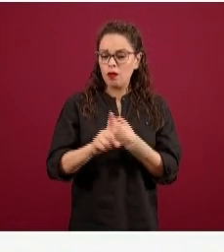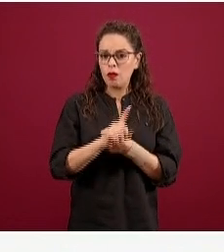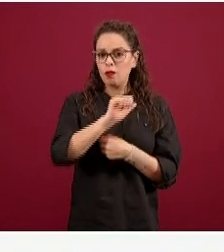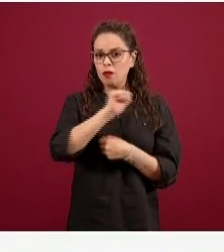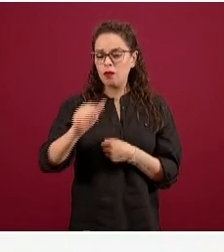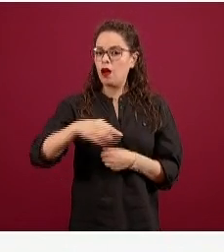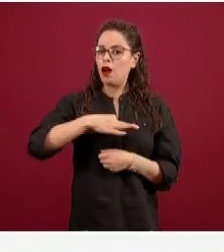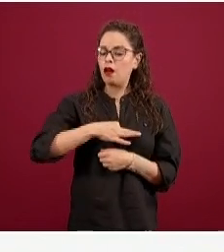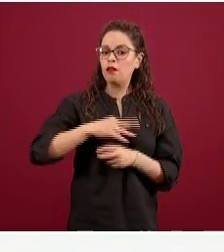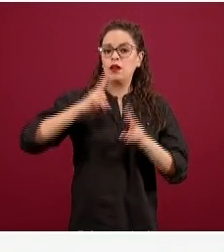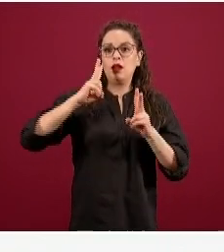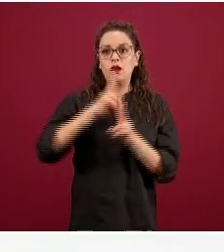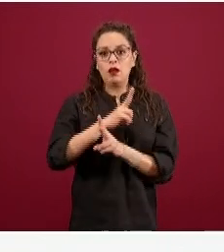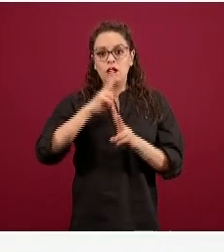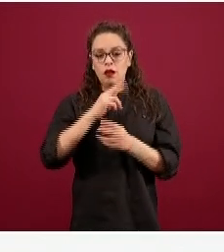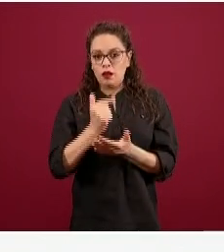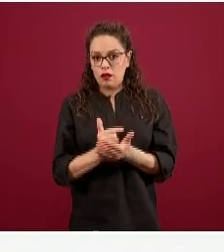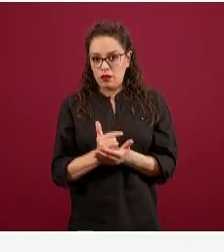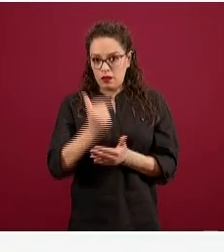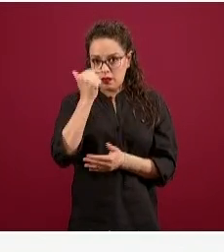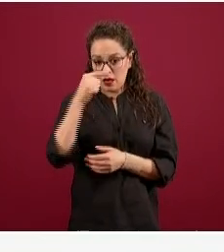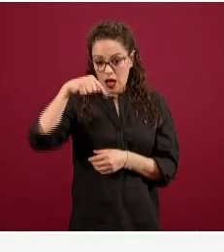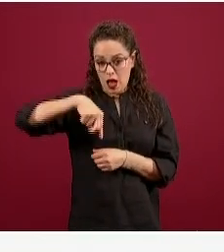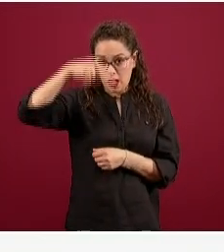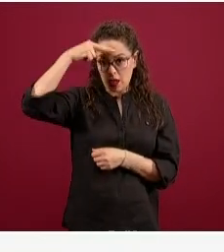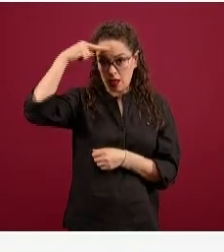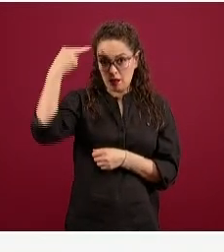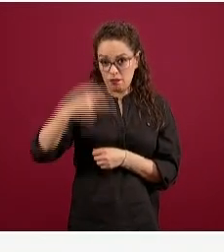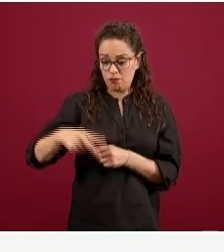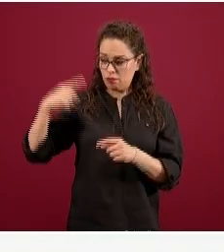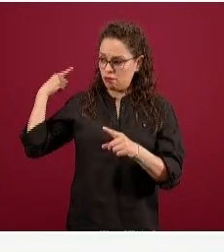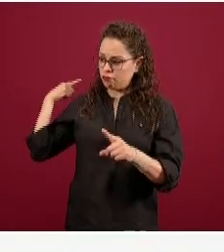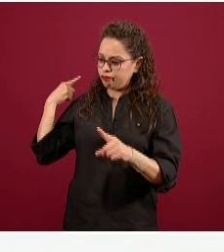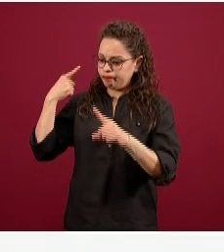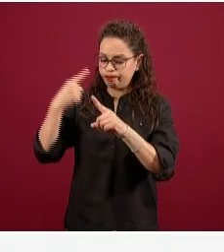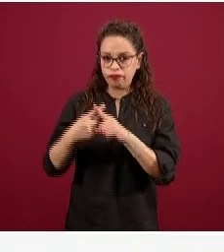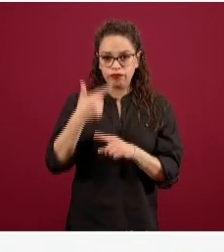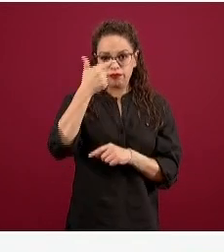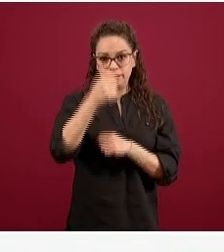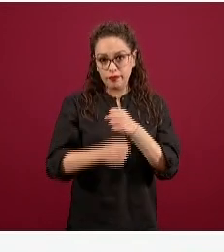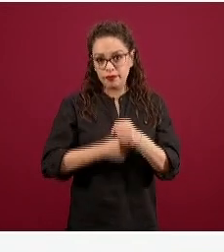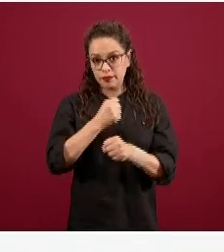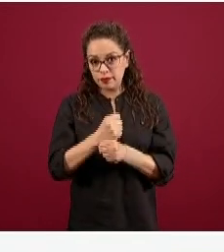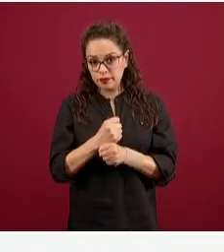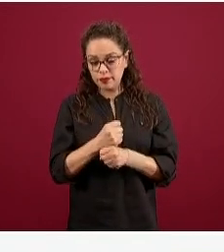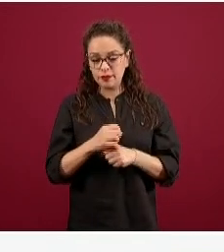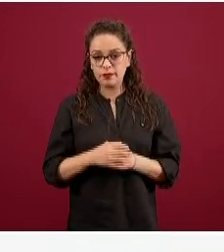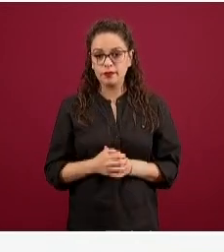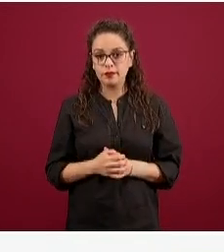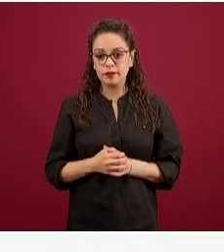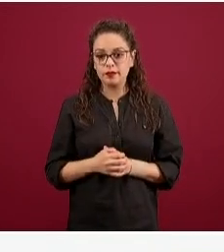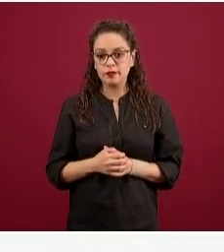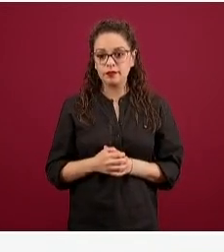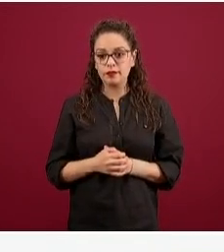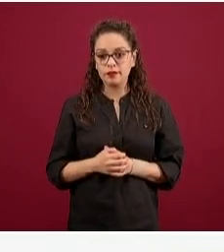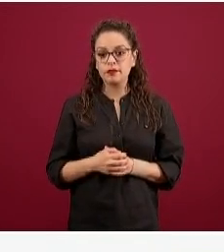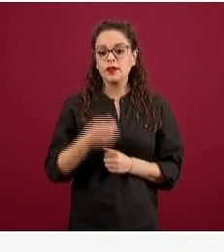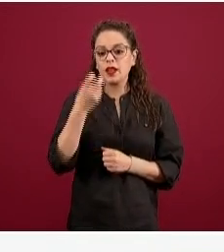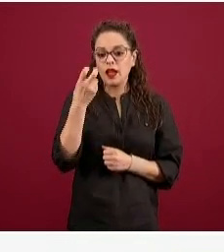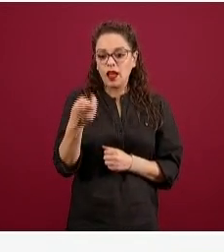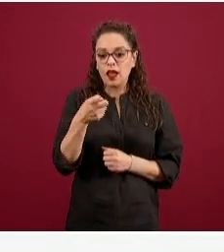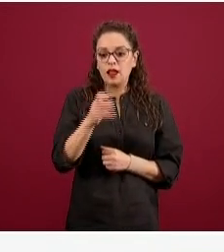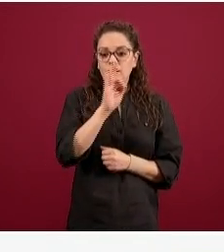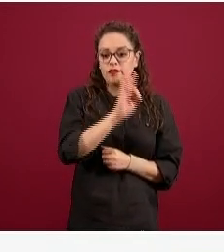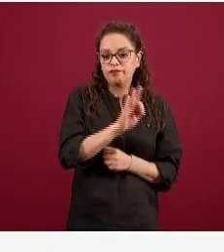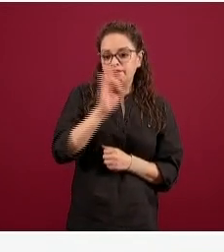agudas en México durante los últimos 7 años lo han presentado en estas fechas, lo que se ve aquí